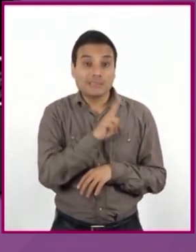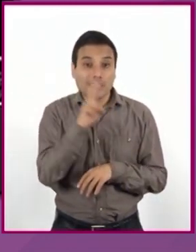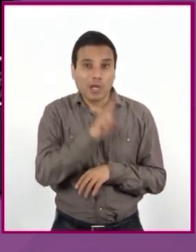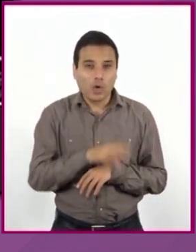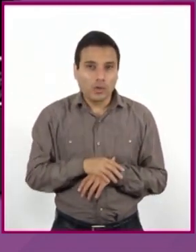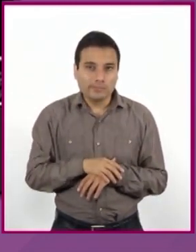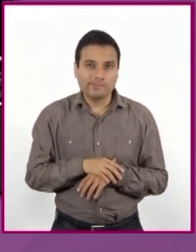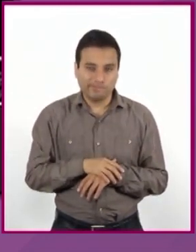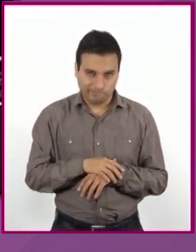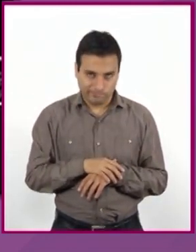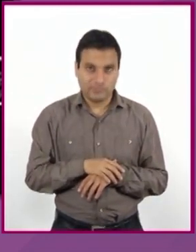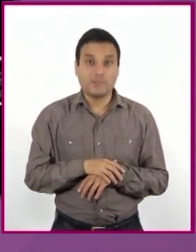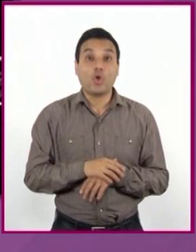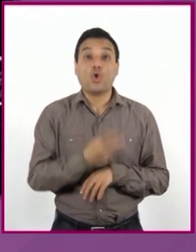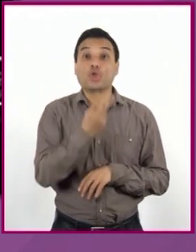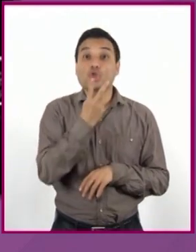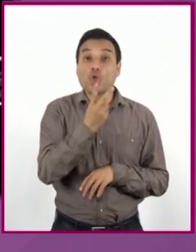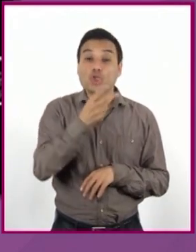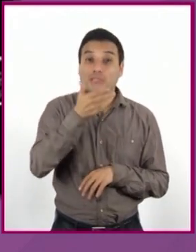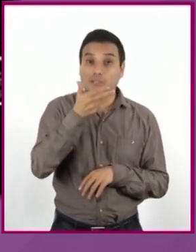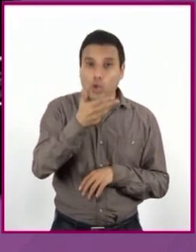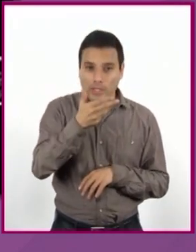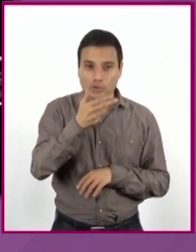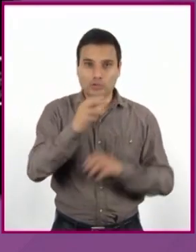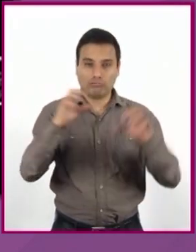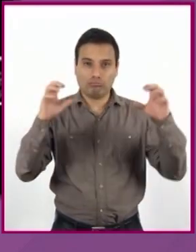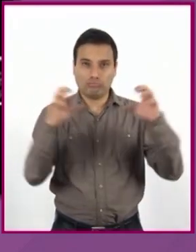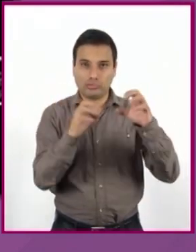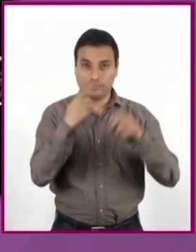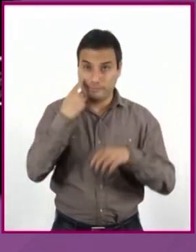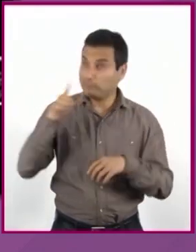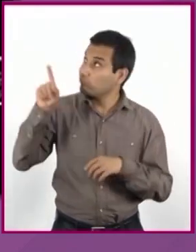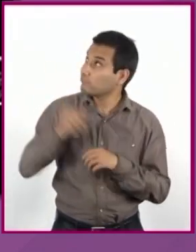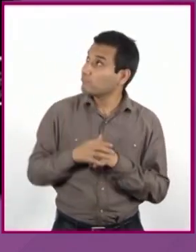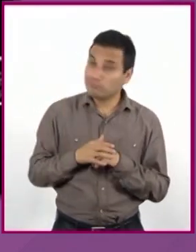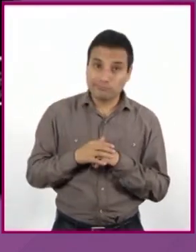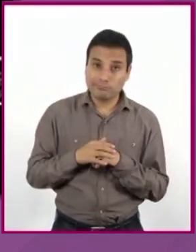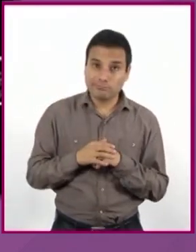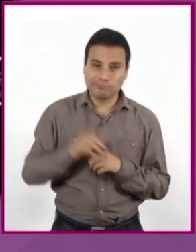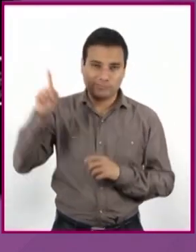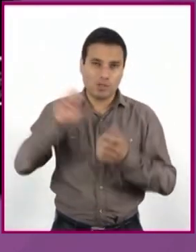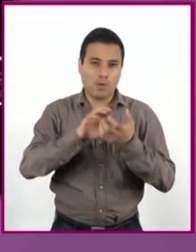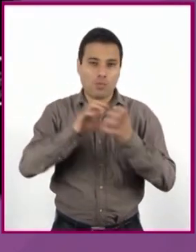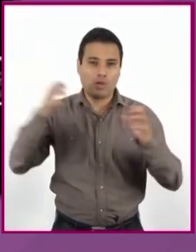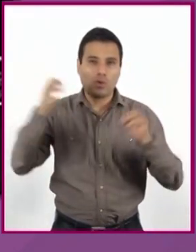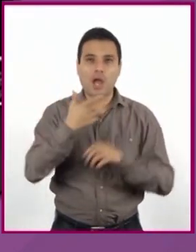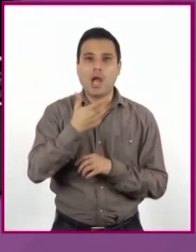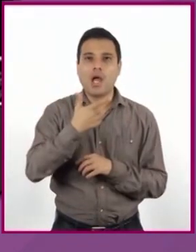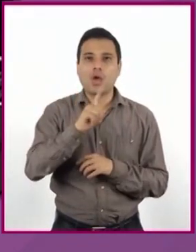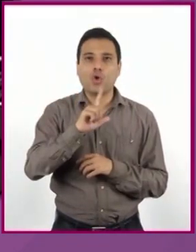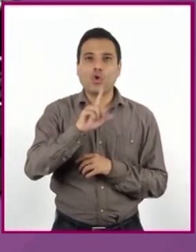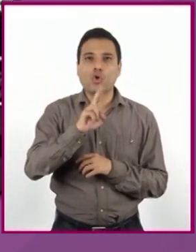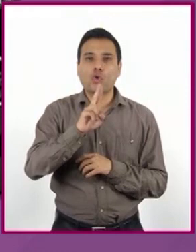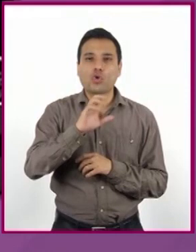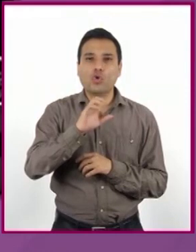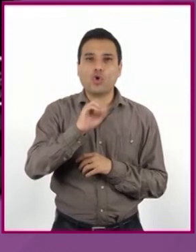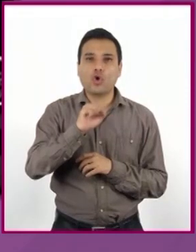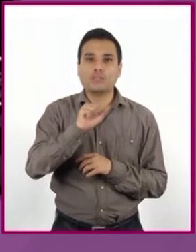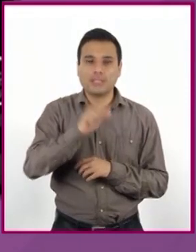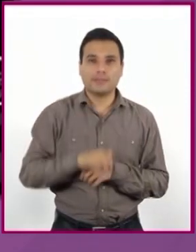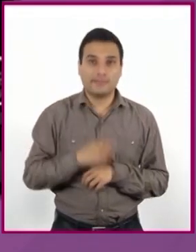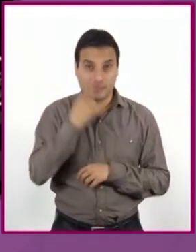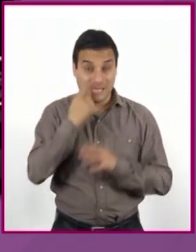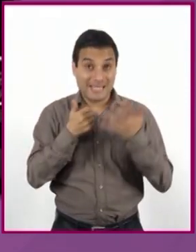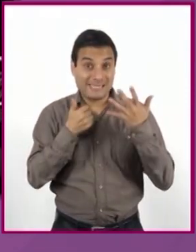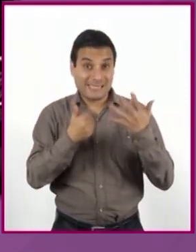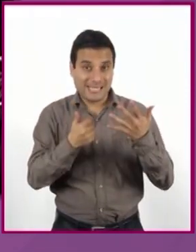2 hidrógenos. En el modelo tridimensional de la molécula de glucosa, vemos cómo se unen 6